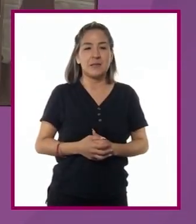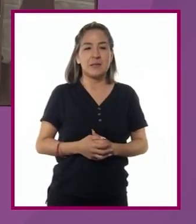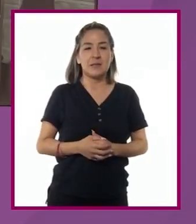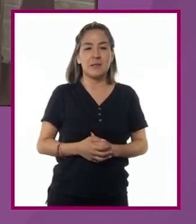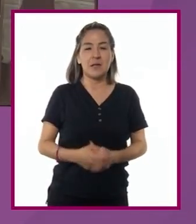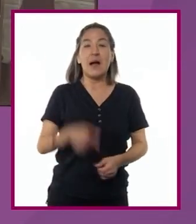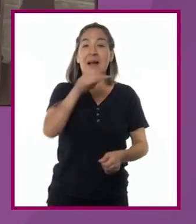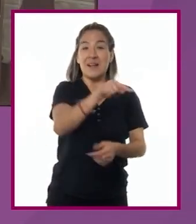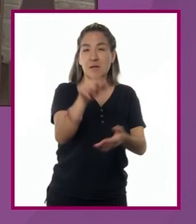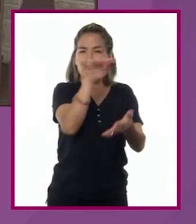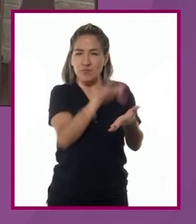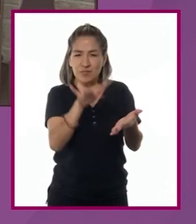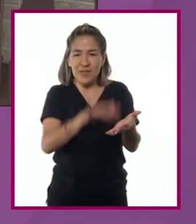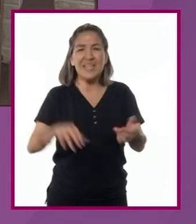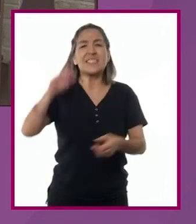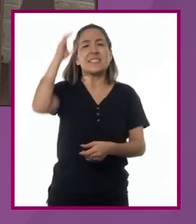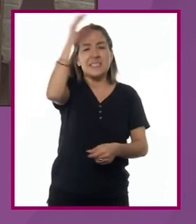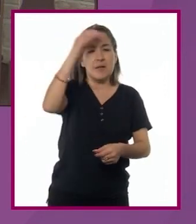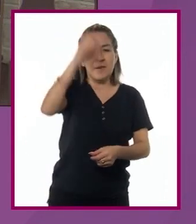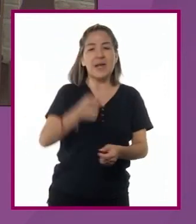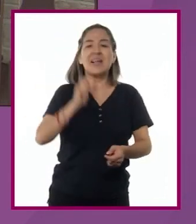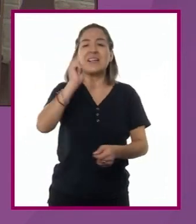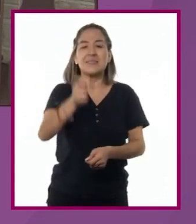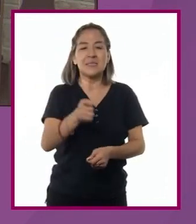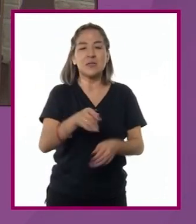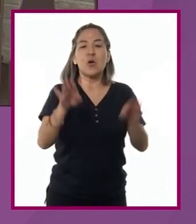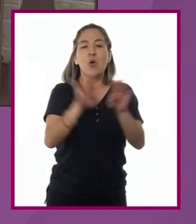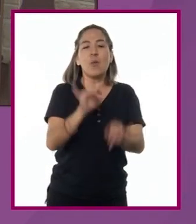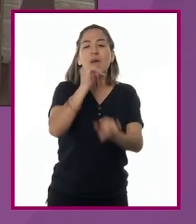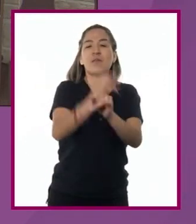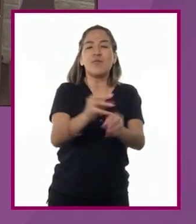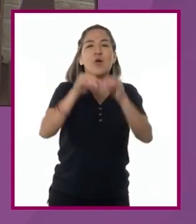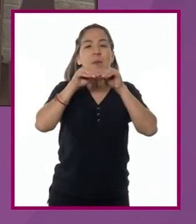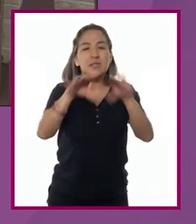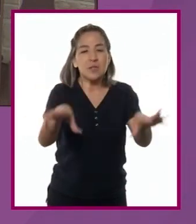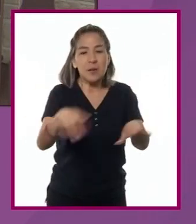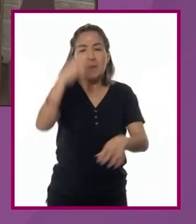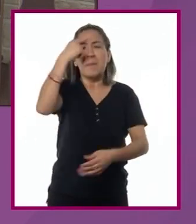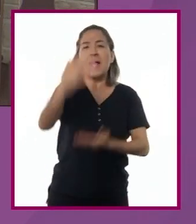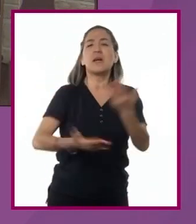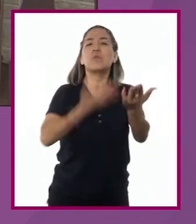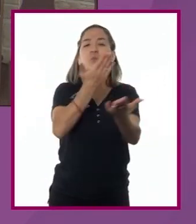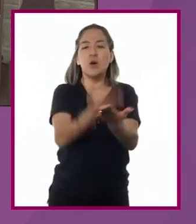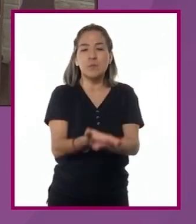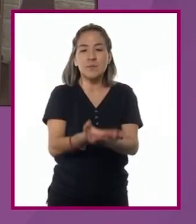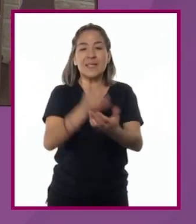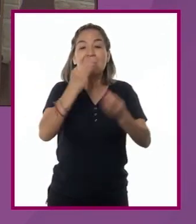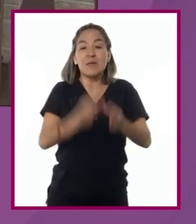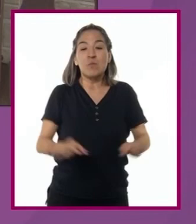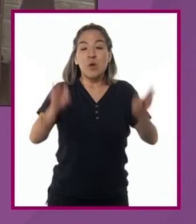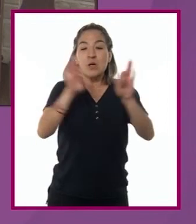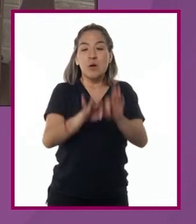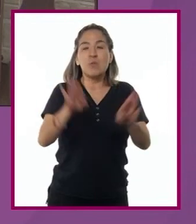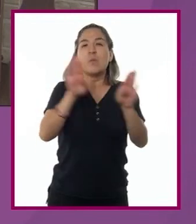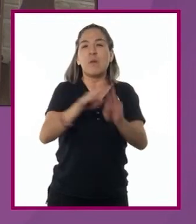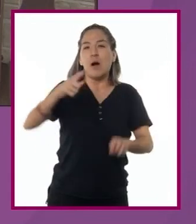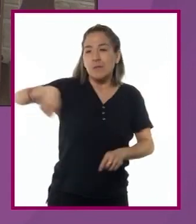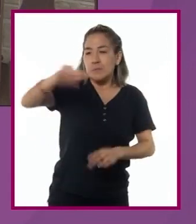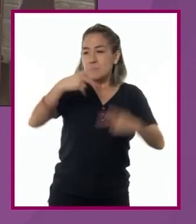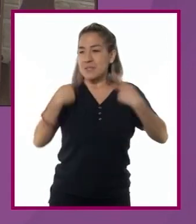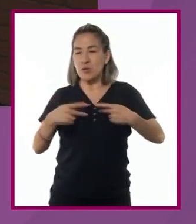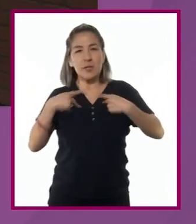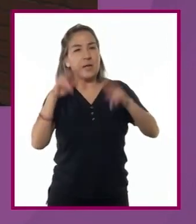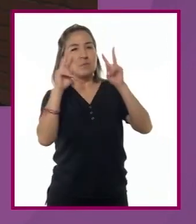En los textos científicos predomina la función informativa, pues su propósito fundamental es la transmisión del saber.